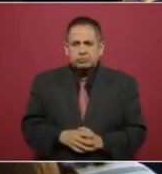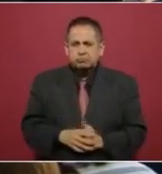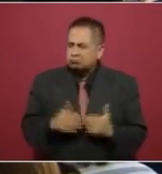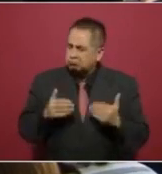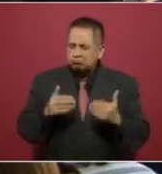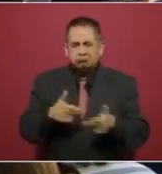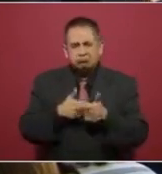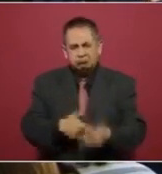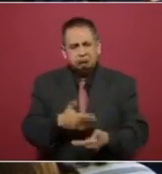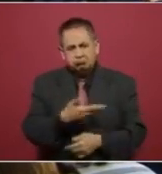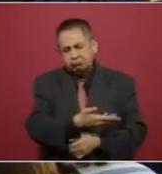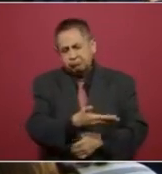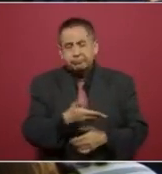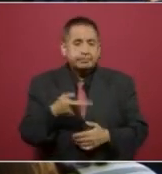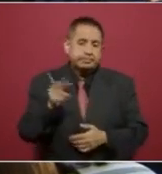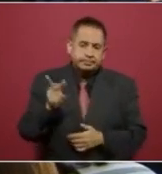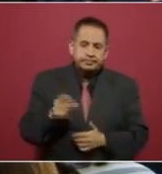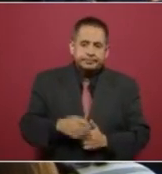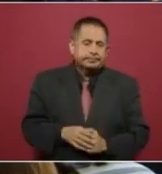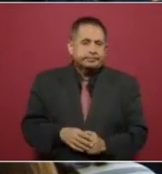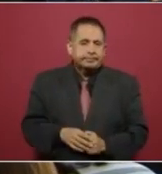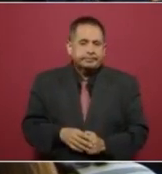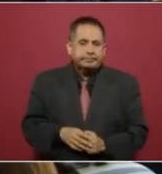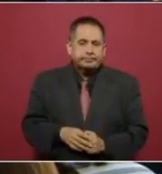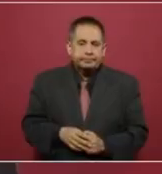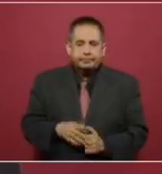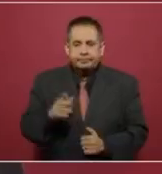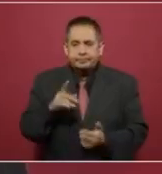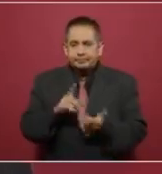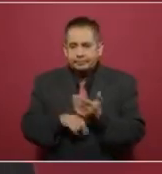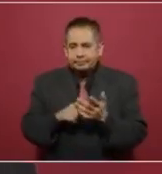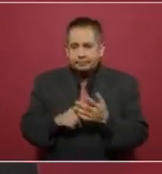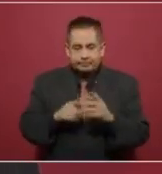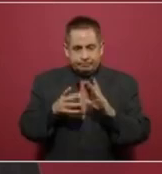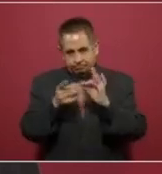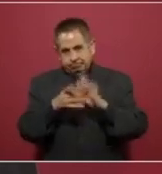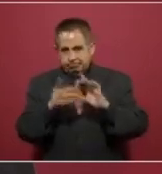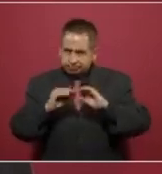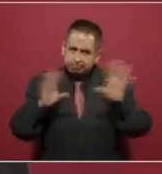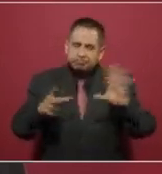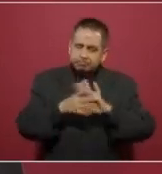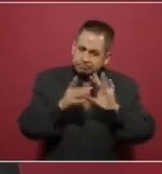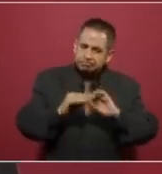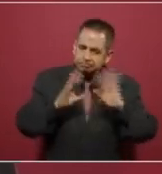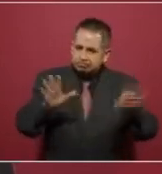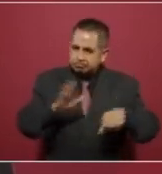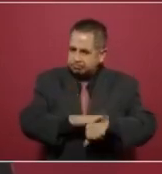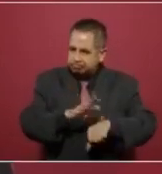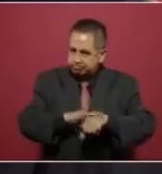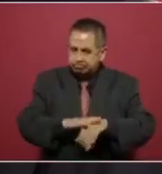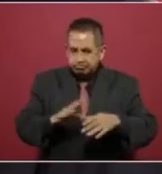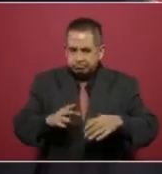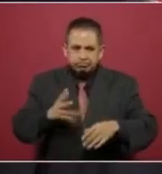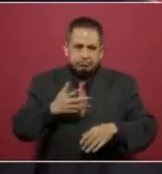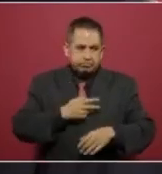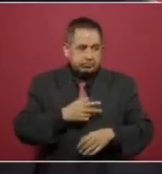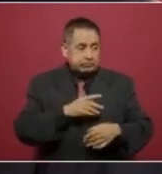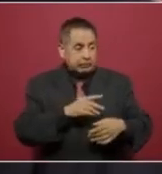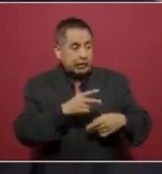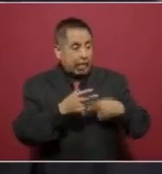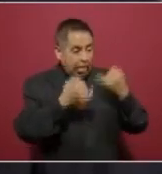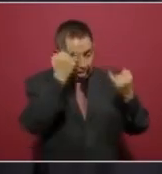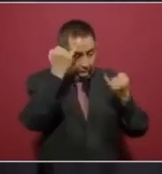Adelante. Nada más que, pues siempre vamos a estar aclarando. Vamos a usar siempre el derecho de